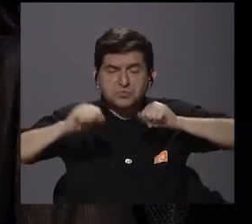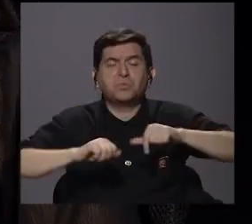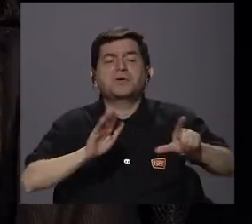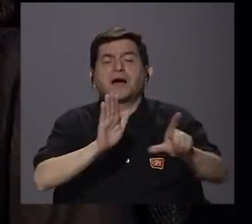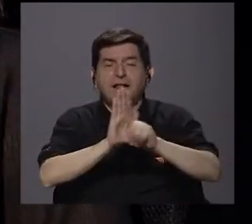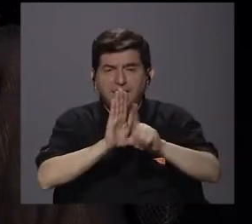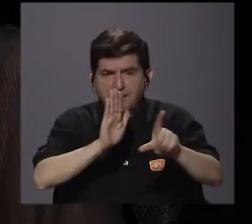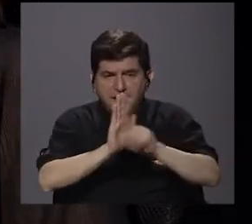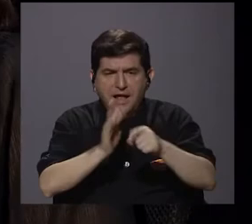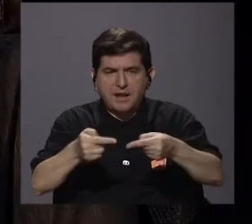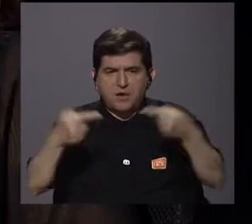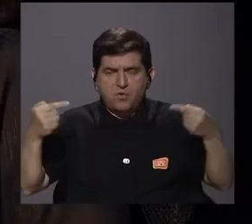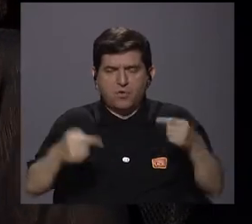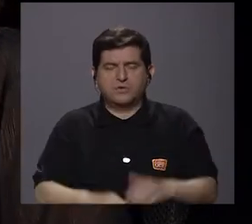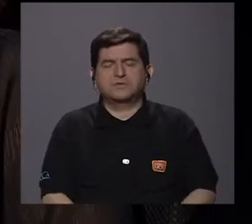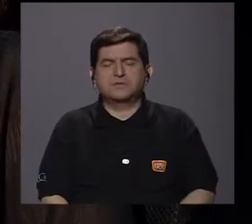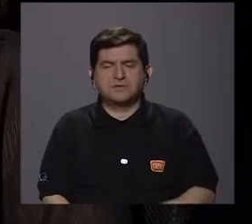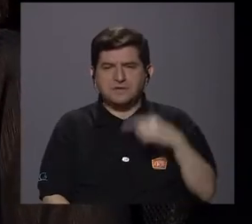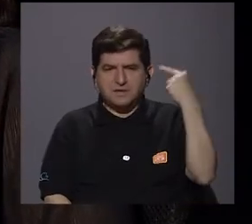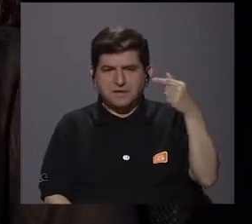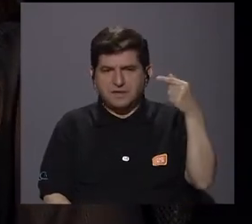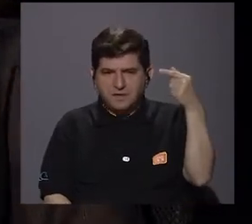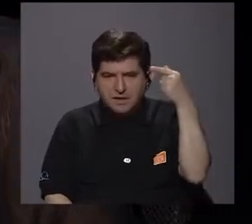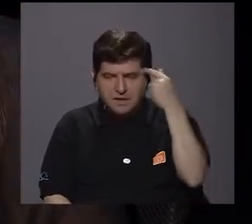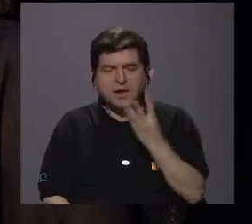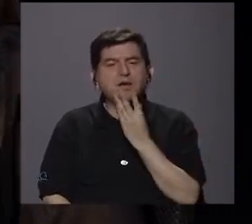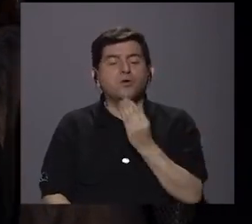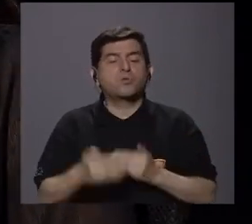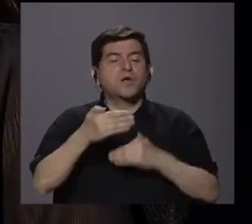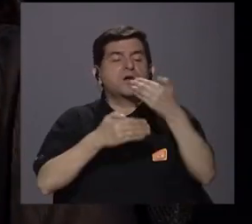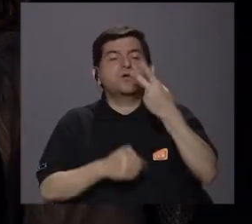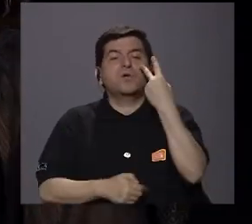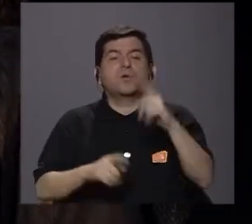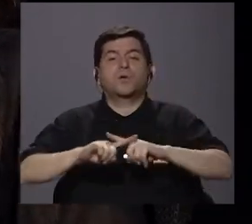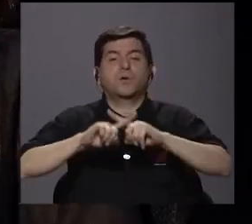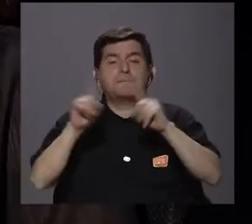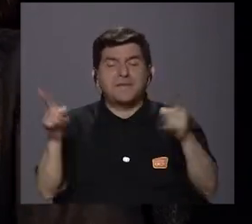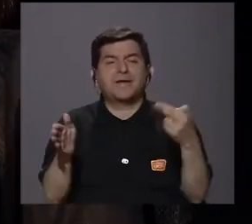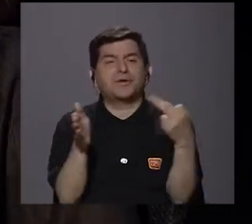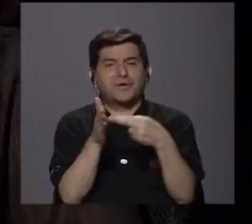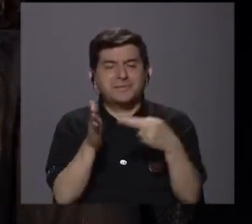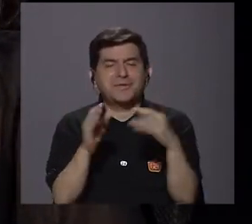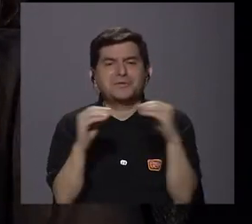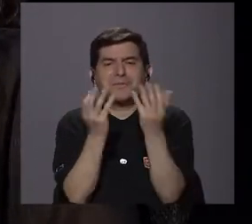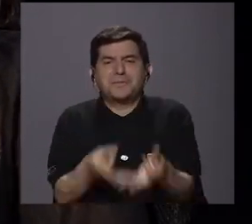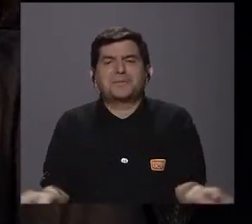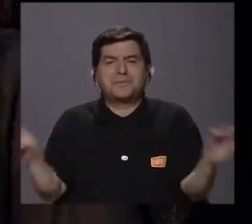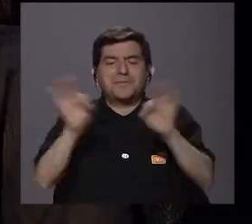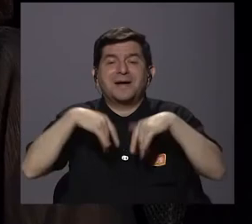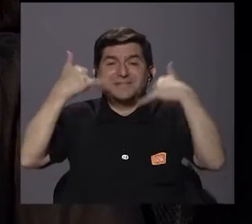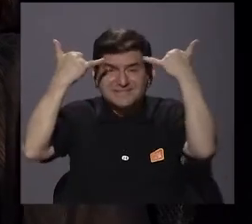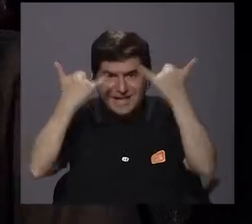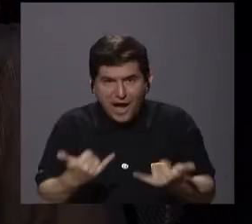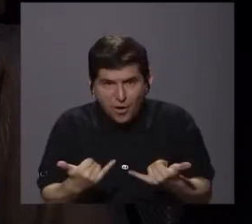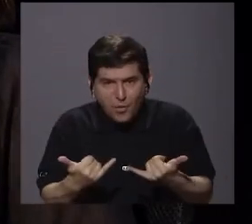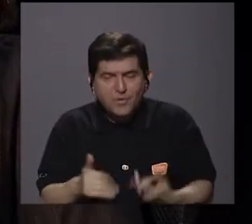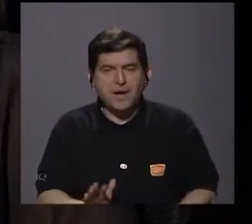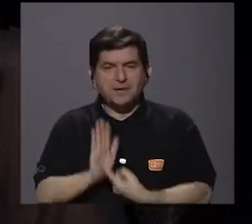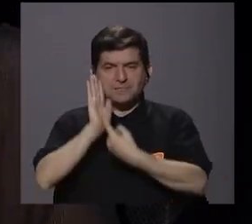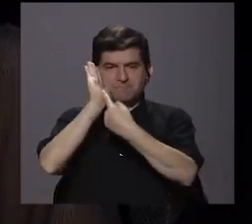acciones legales contra el Estado sionista. Eso lo veremos más adelante, pero repito, aquí lo más importante